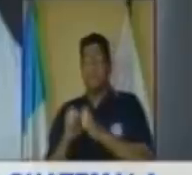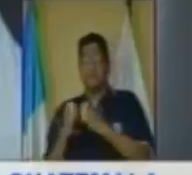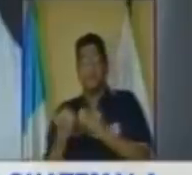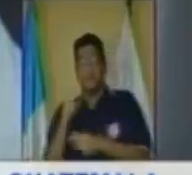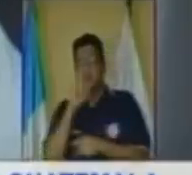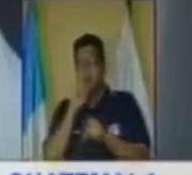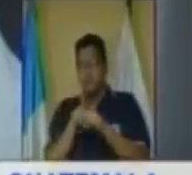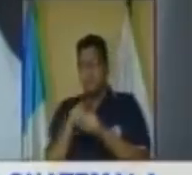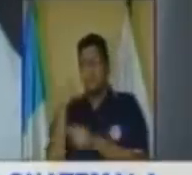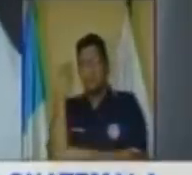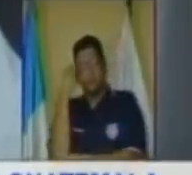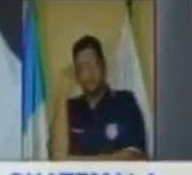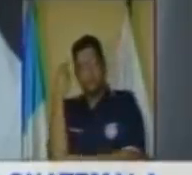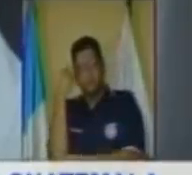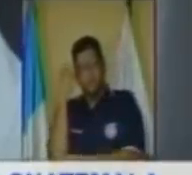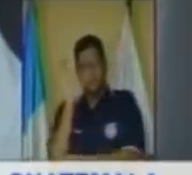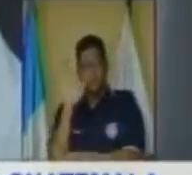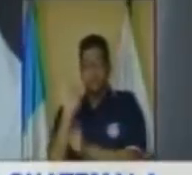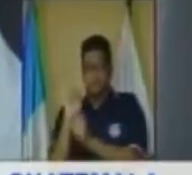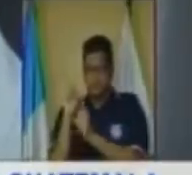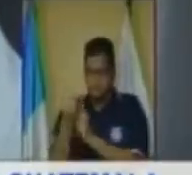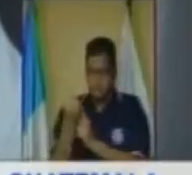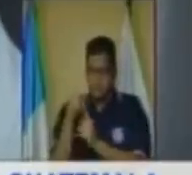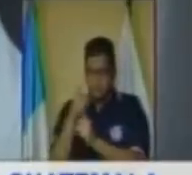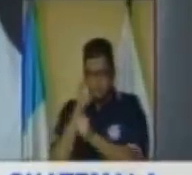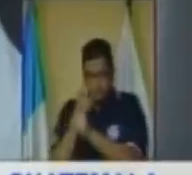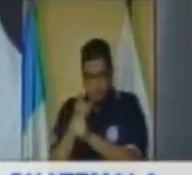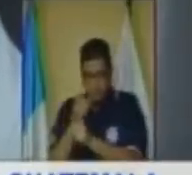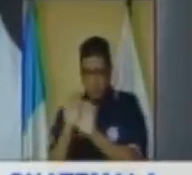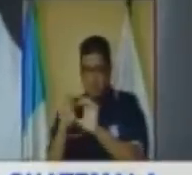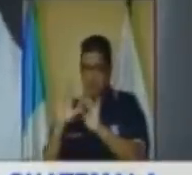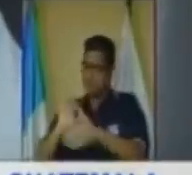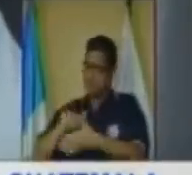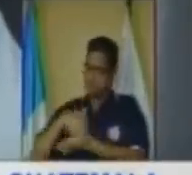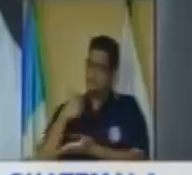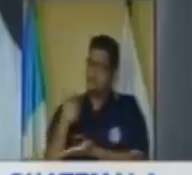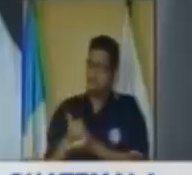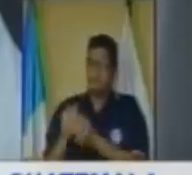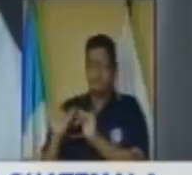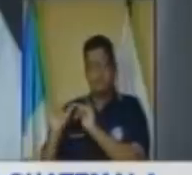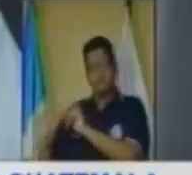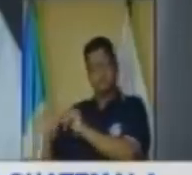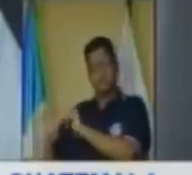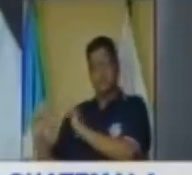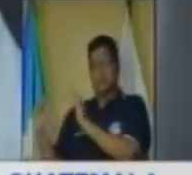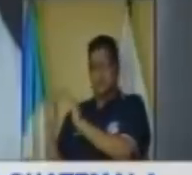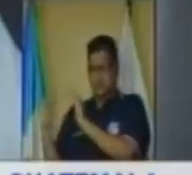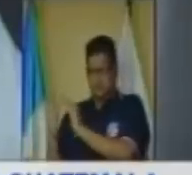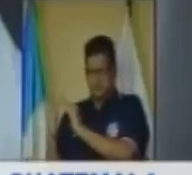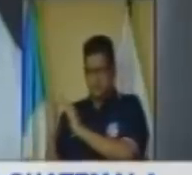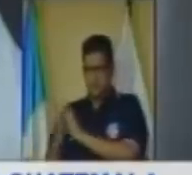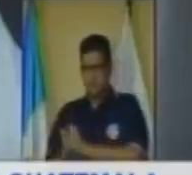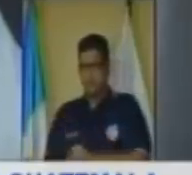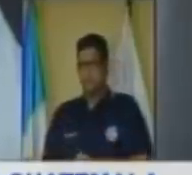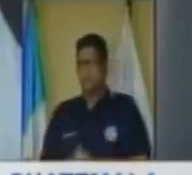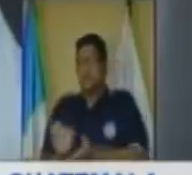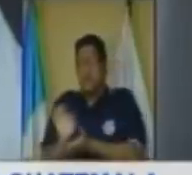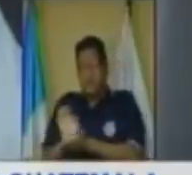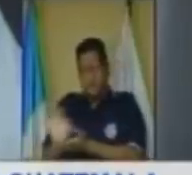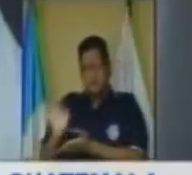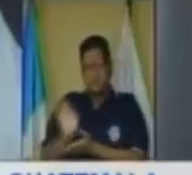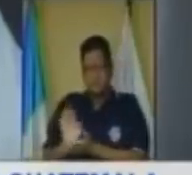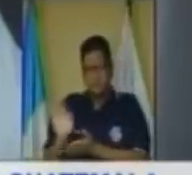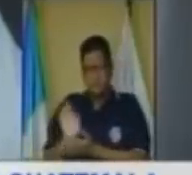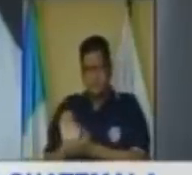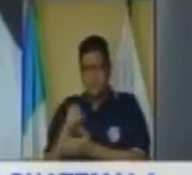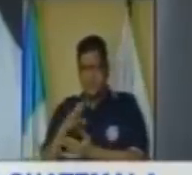se está tomando en cuenta su caso y se va a dar la autorización para que también ellos se queden resguardados y evitar que se